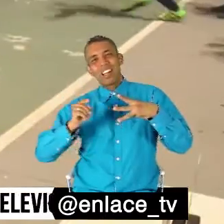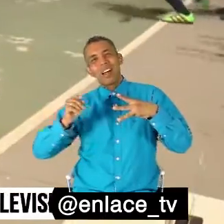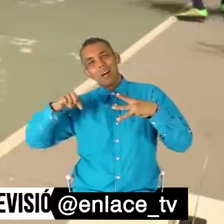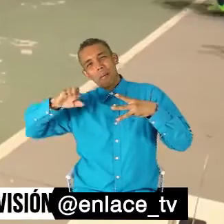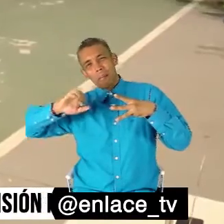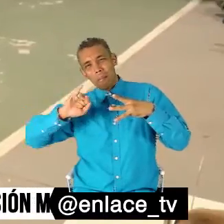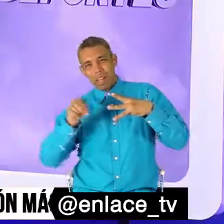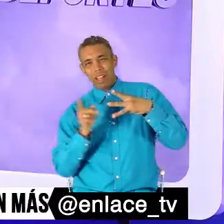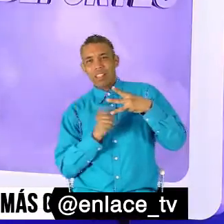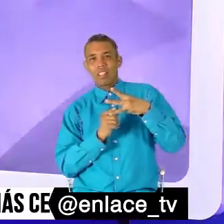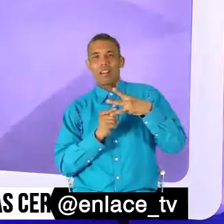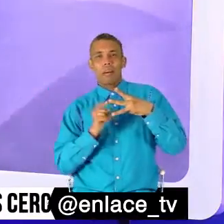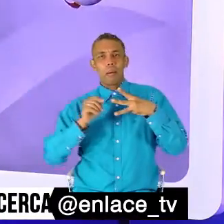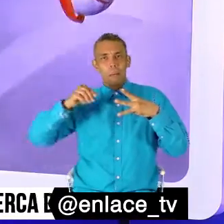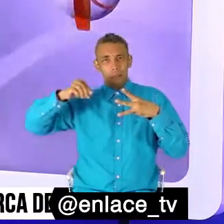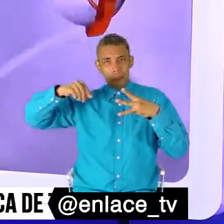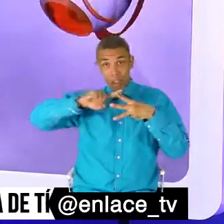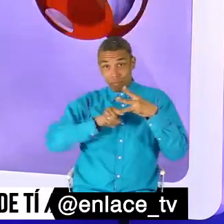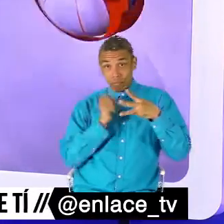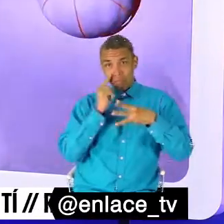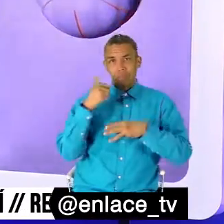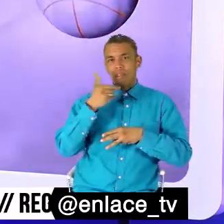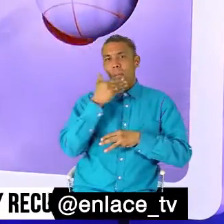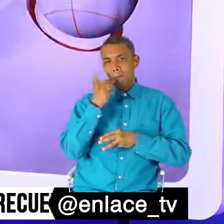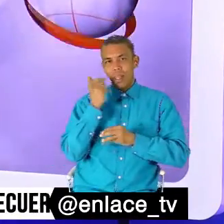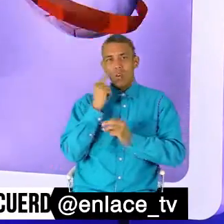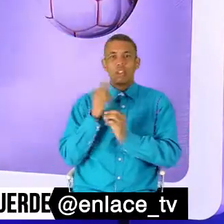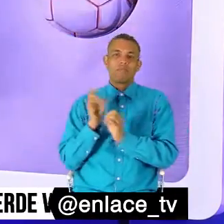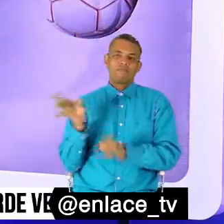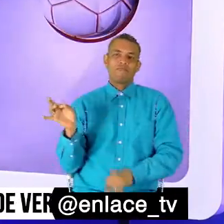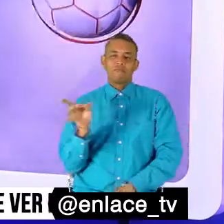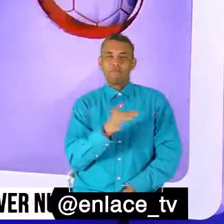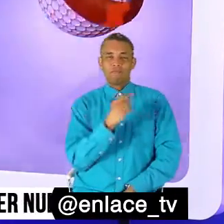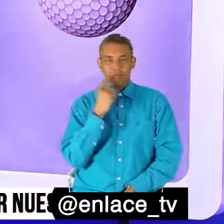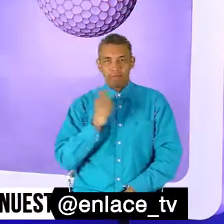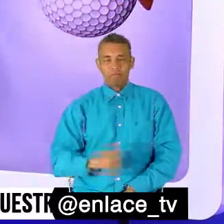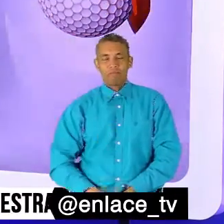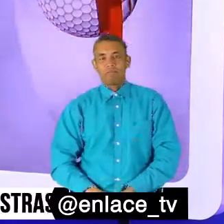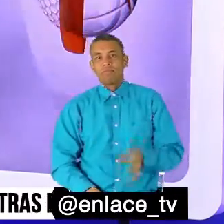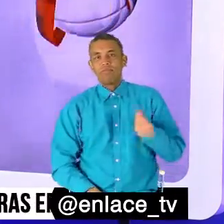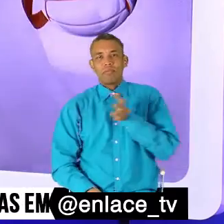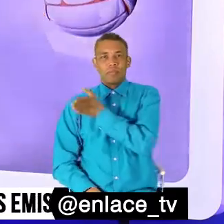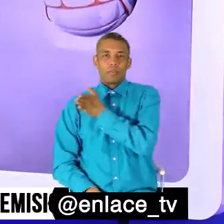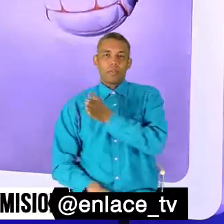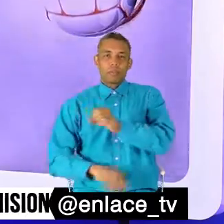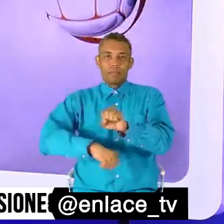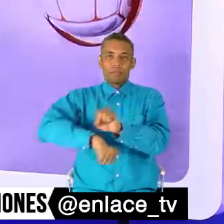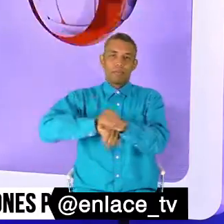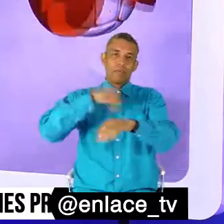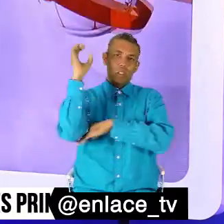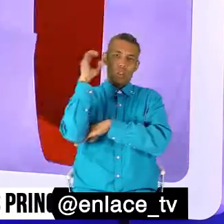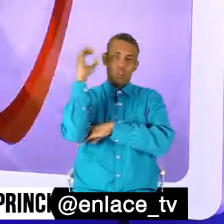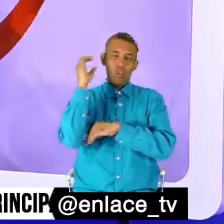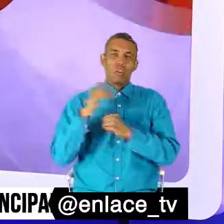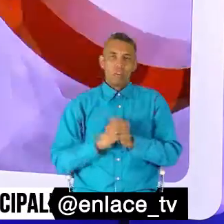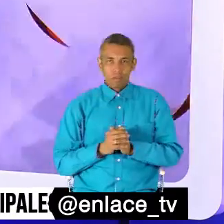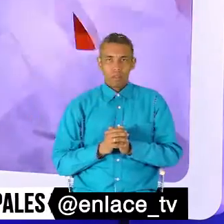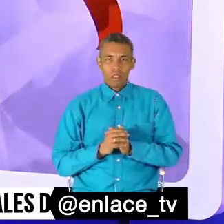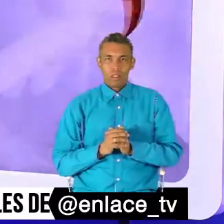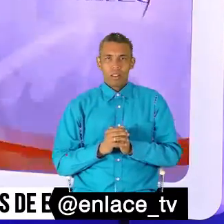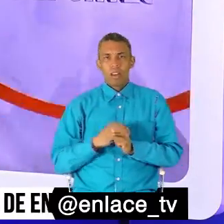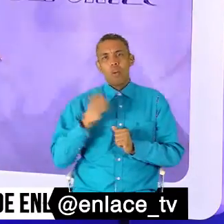tabla. Hablemos ahora de la Selección Colombia, que ya ha cumplido su tercer día de trabajo, pensando en el partido amistoso